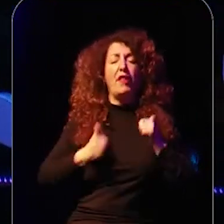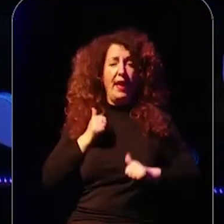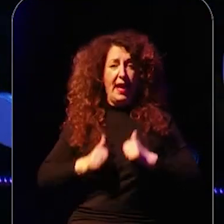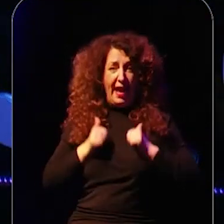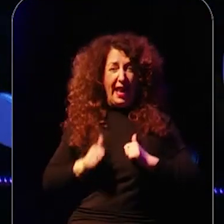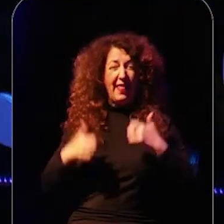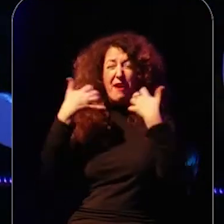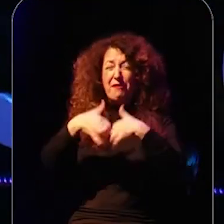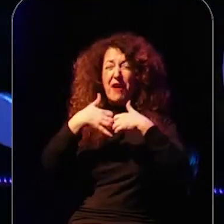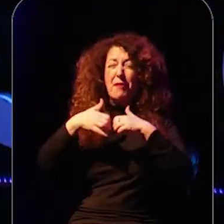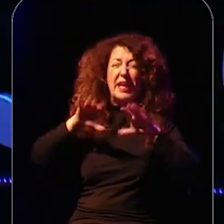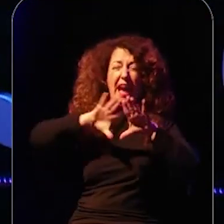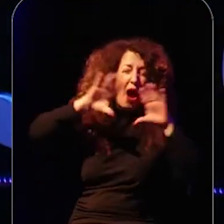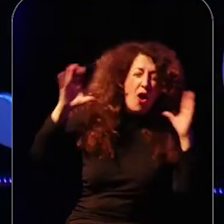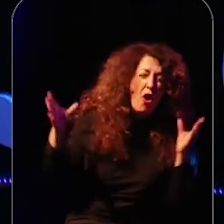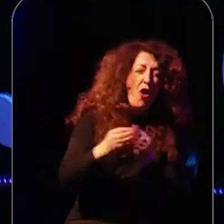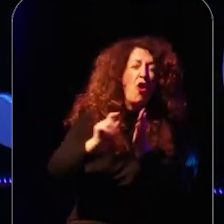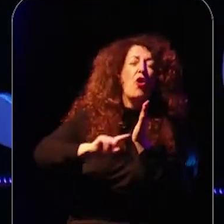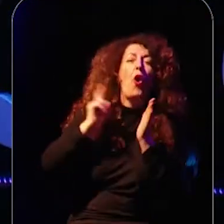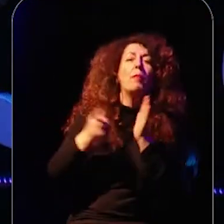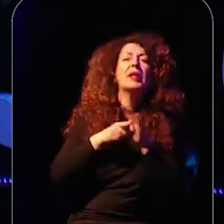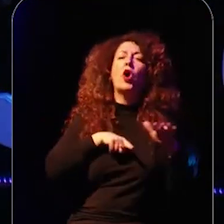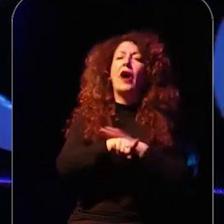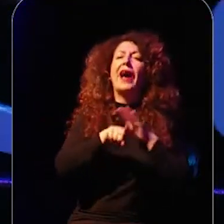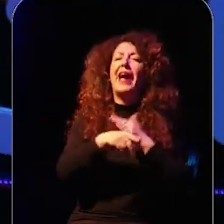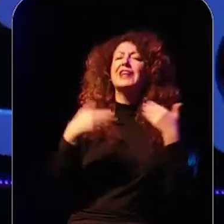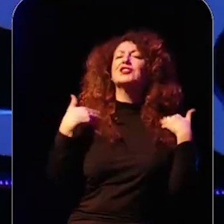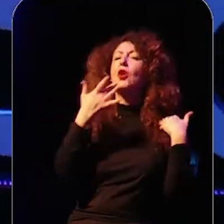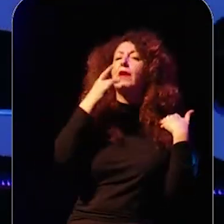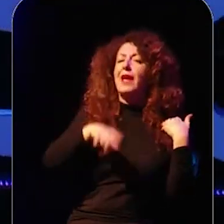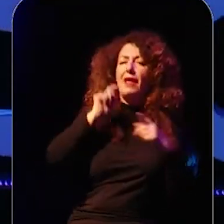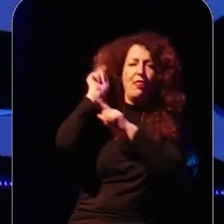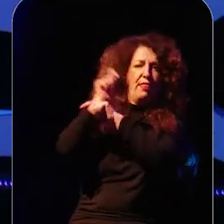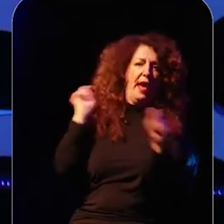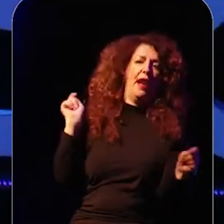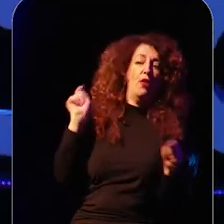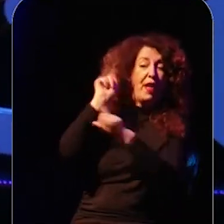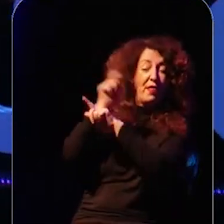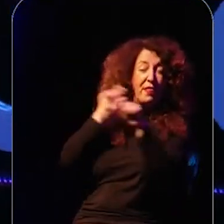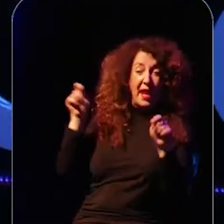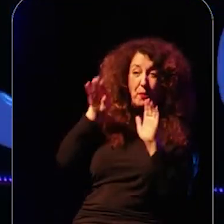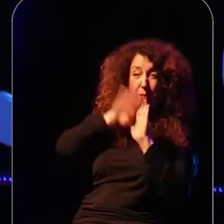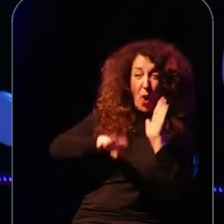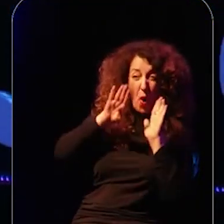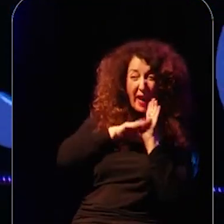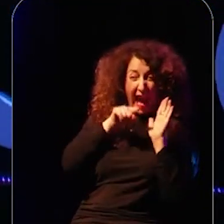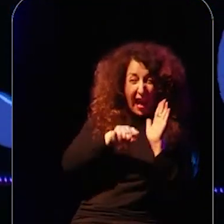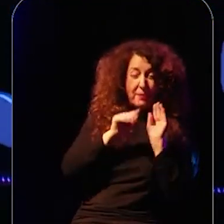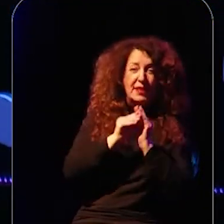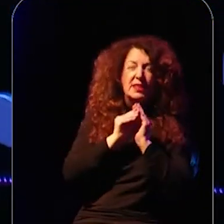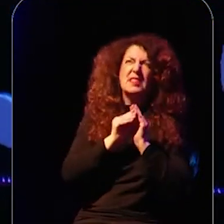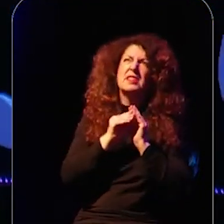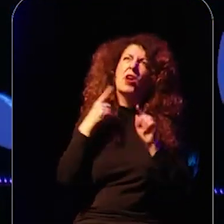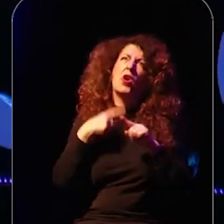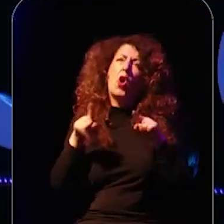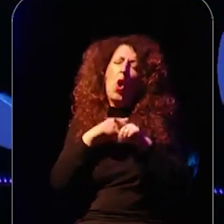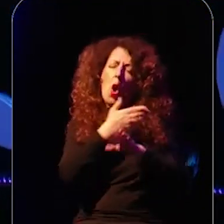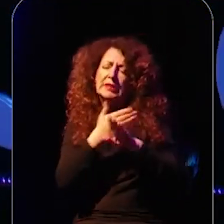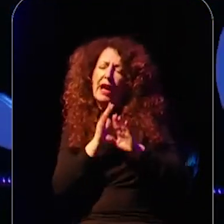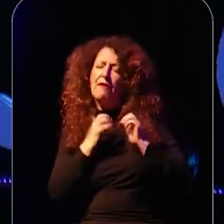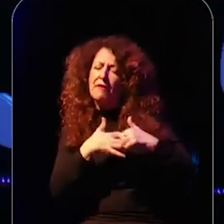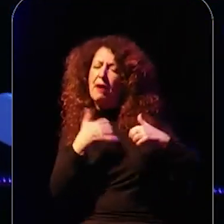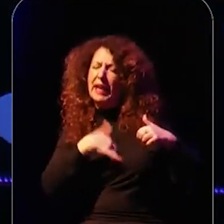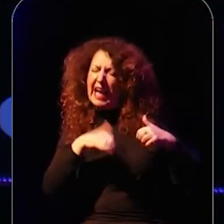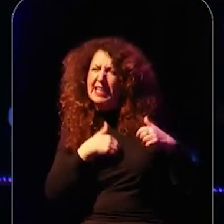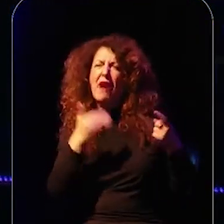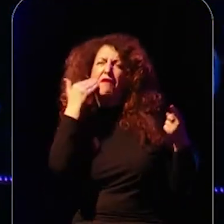toda la fabricación se gestionó desde Zaragoza. Se hizo un programa que simplemente introducían qué habían fabricado hasta el momento y